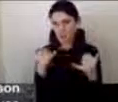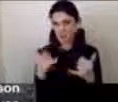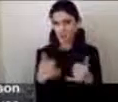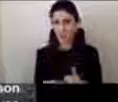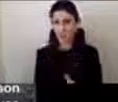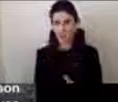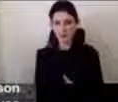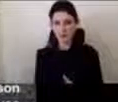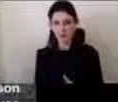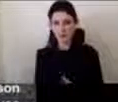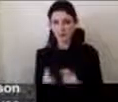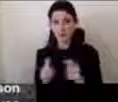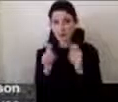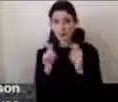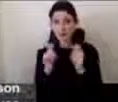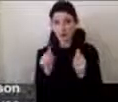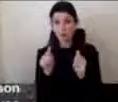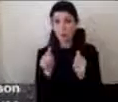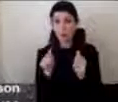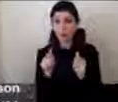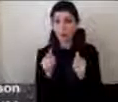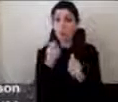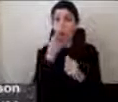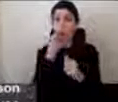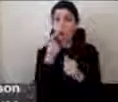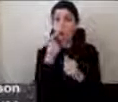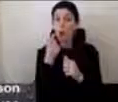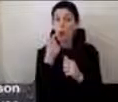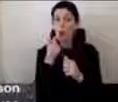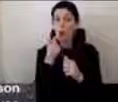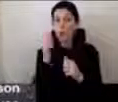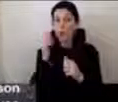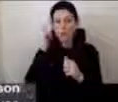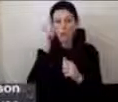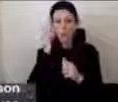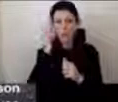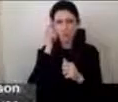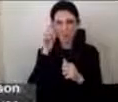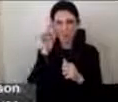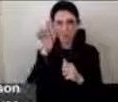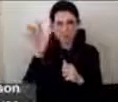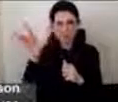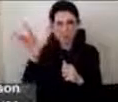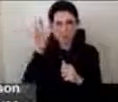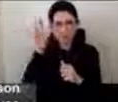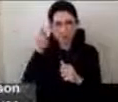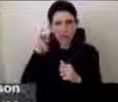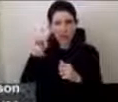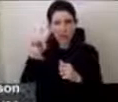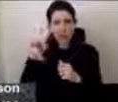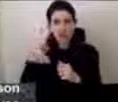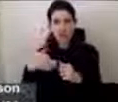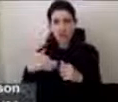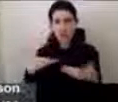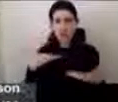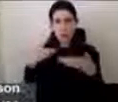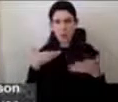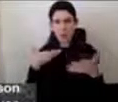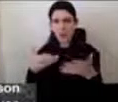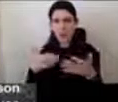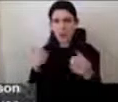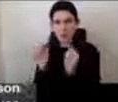Las habilidades que potencia este juego son inferir, al extraer un juicio de los comportamientos observables de los